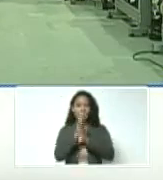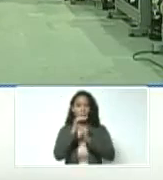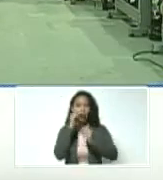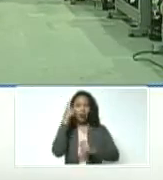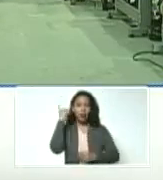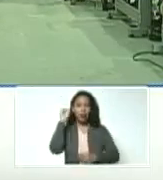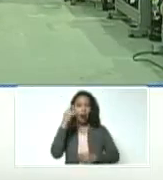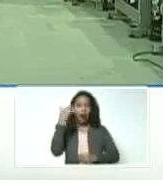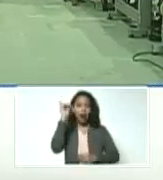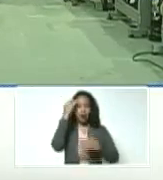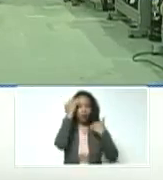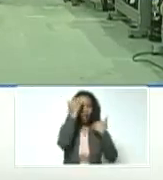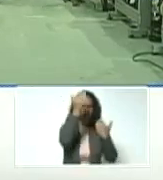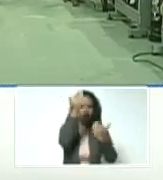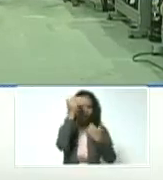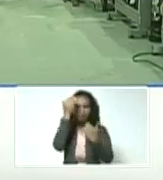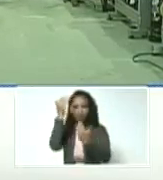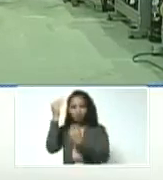mi saludo.